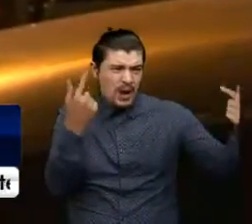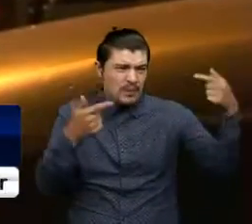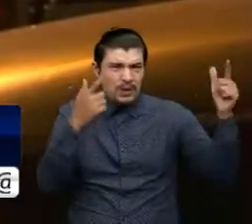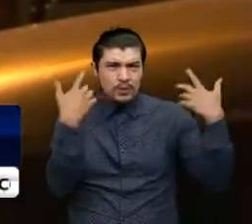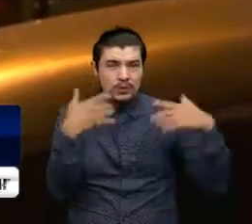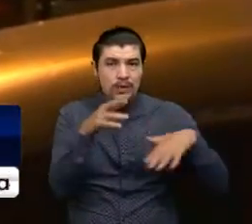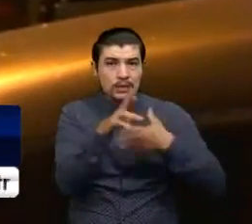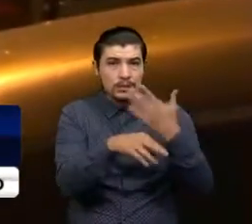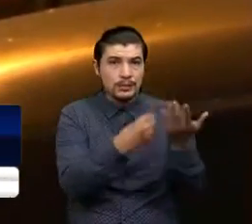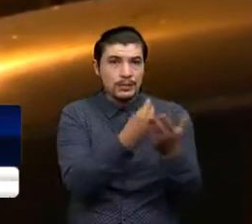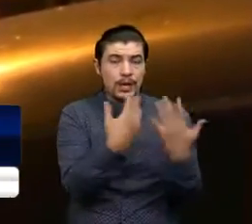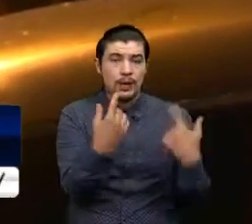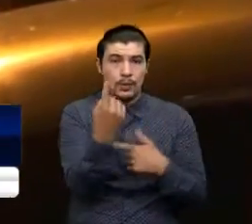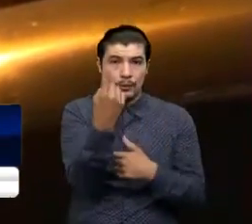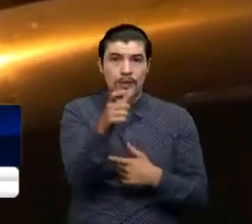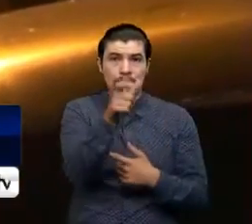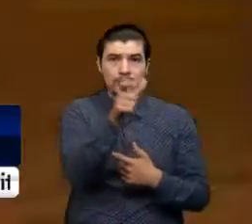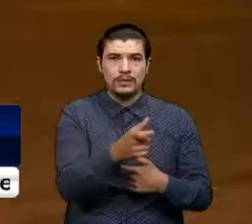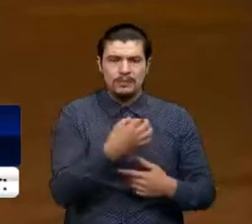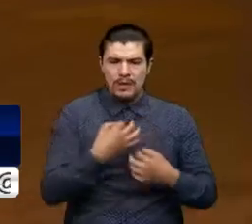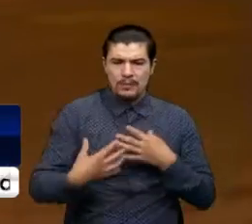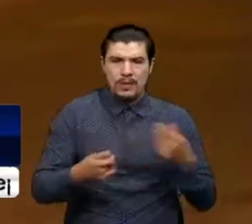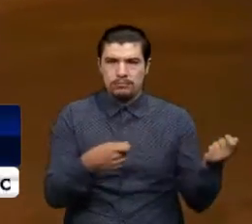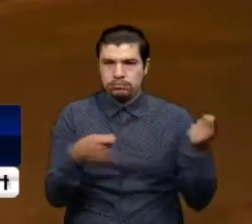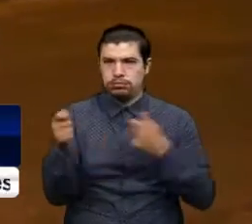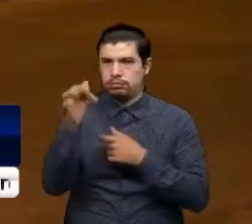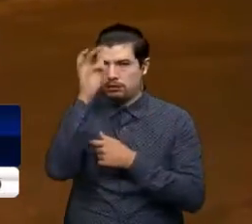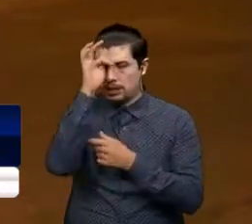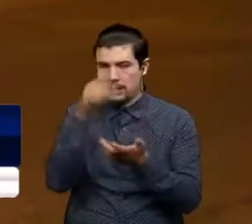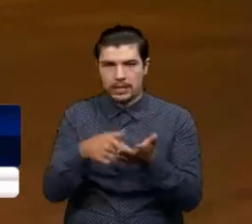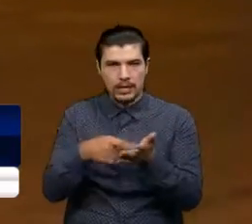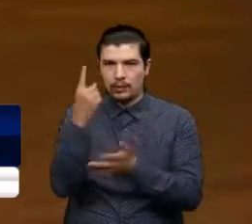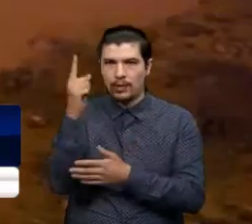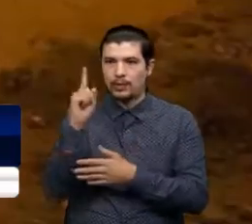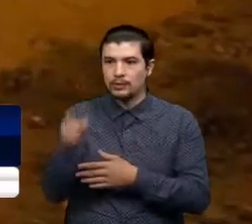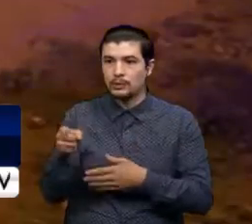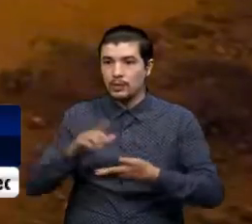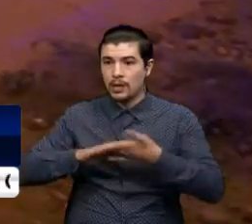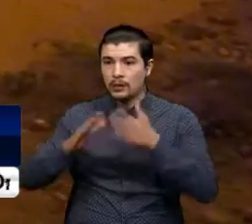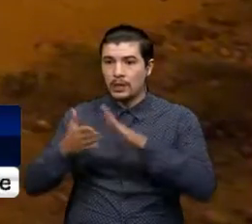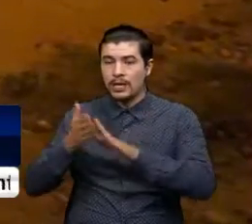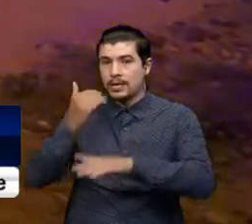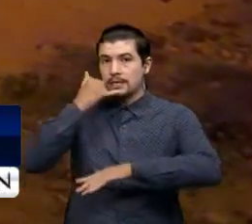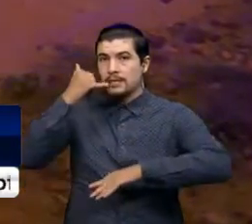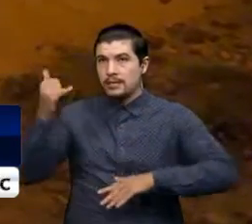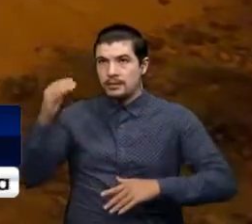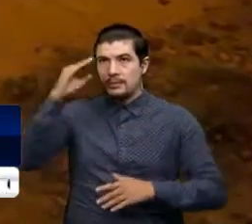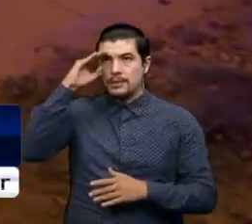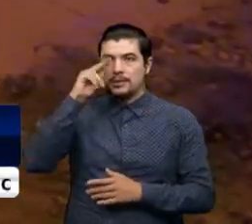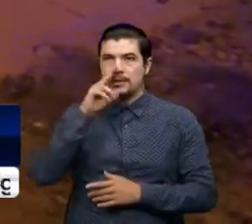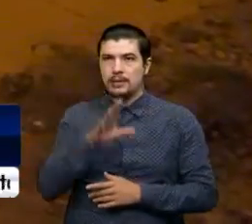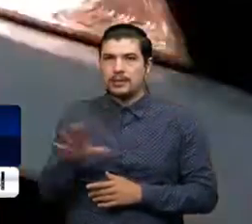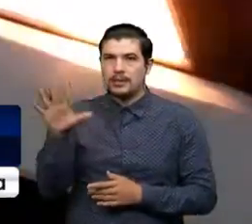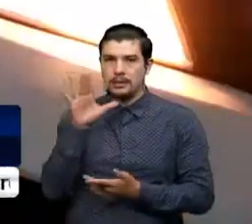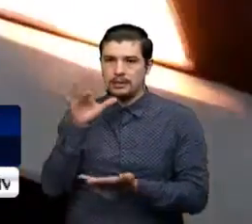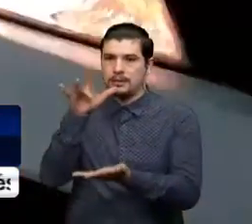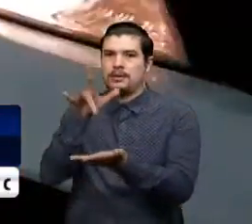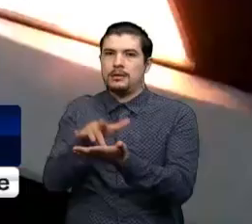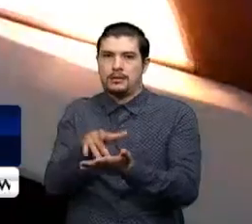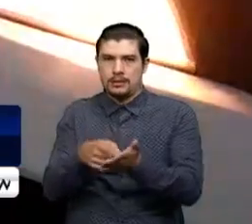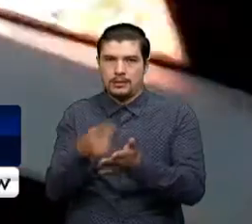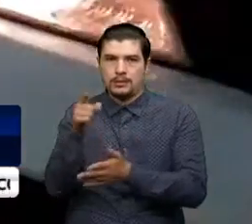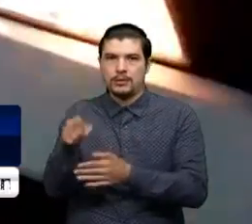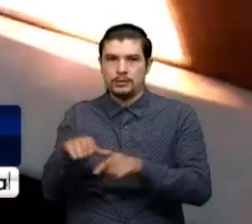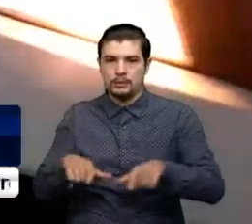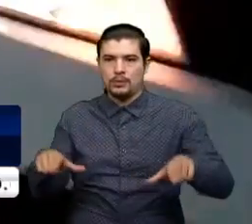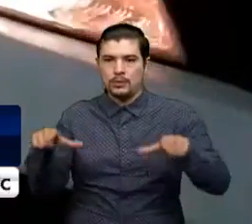como resultado a una persona herida. De inmediato, la comunidad alertó a las autoridades, quienes realizaron presencia en el lugar